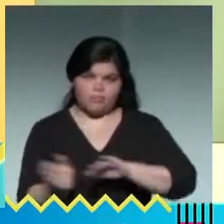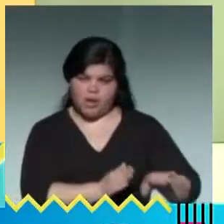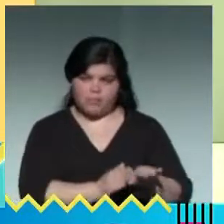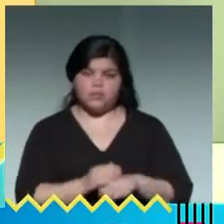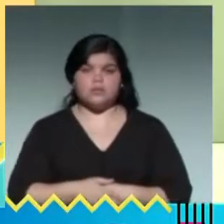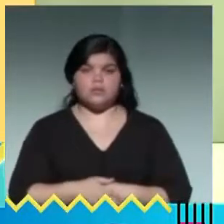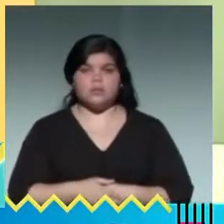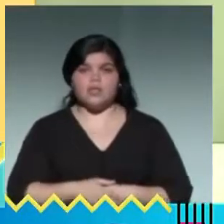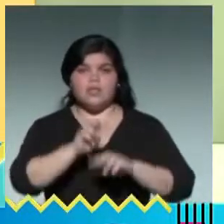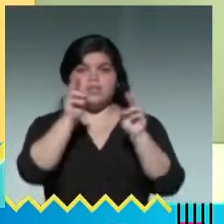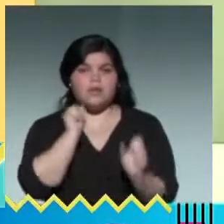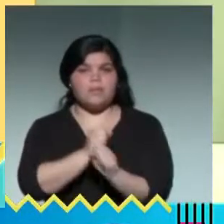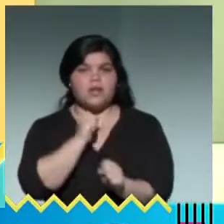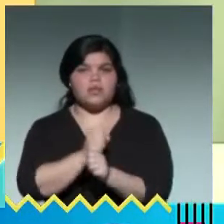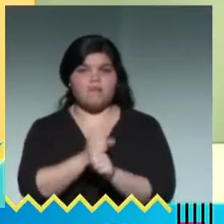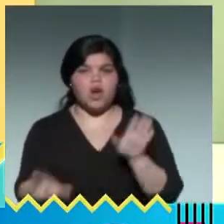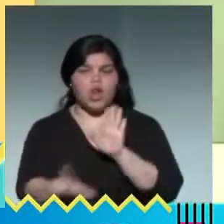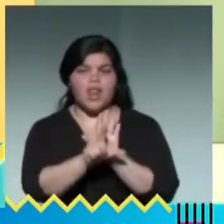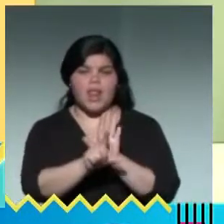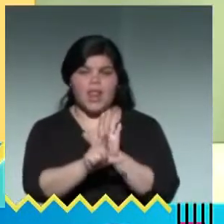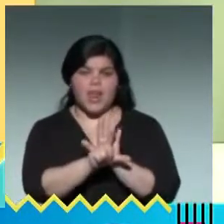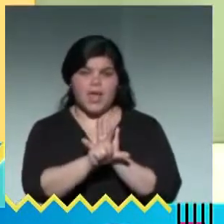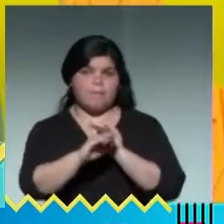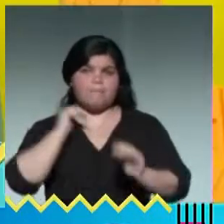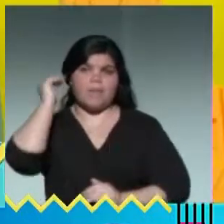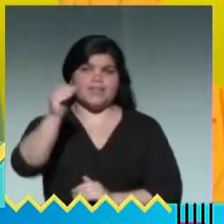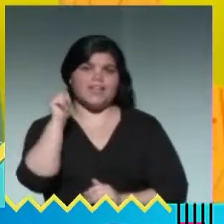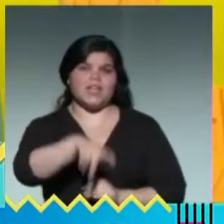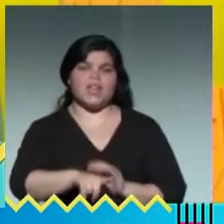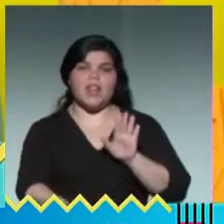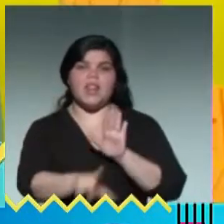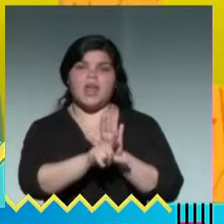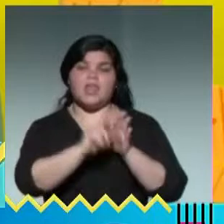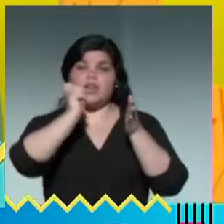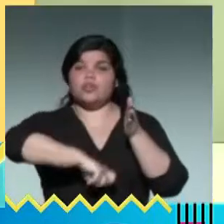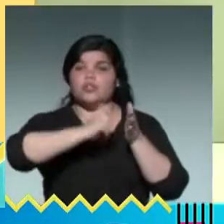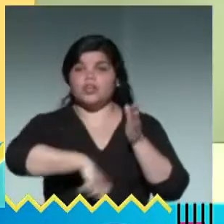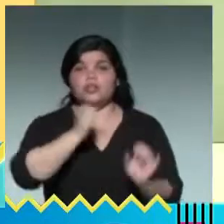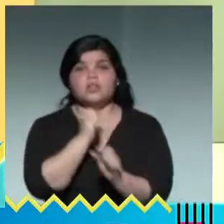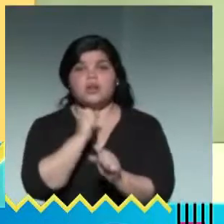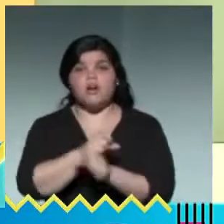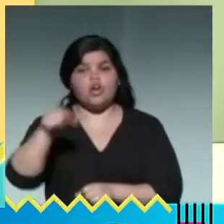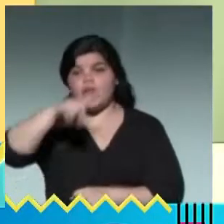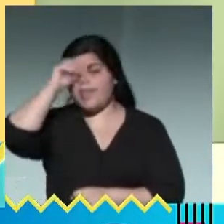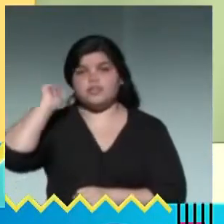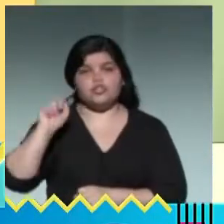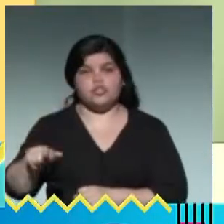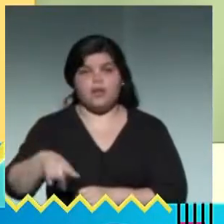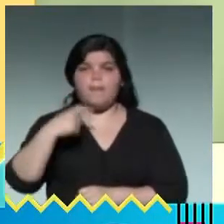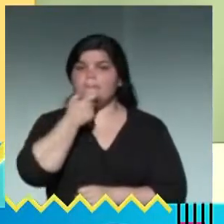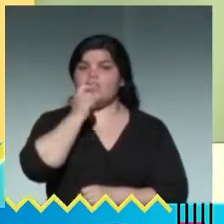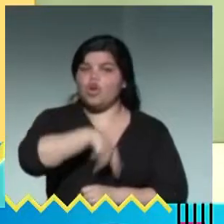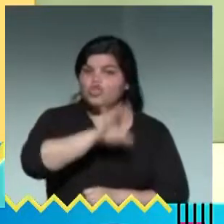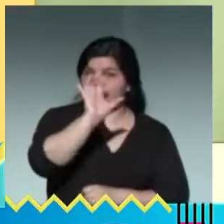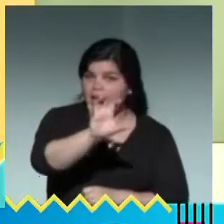laborales exceden la legislación de la provincia de Mendoza. Es jurisdicción nacional. La ley de contrato de trabajo es una jurisdicción nacional y el que decide si es o